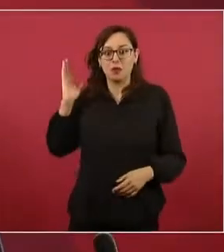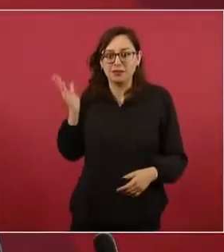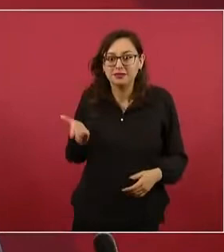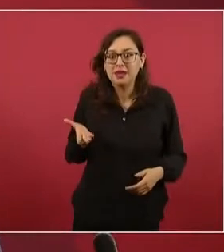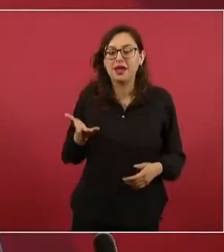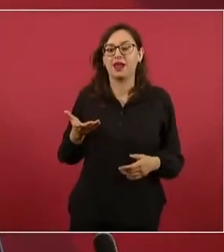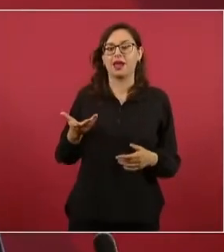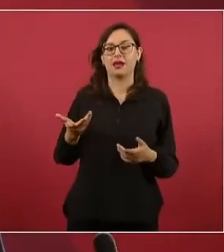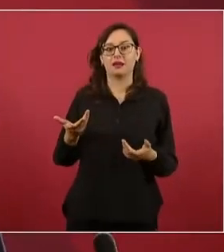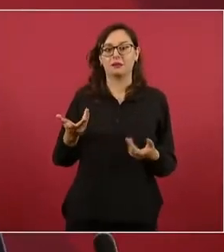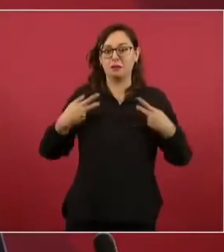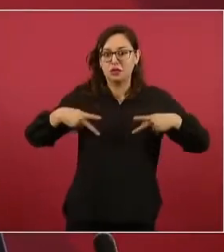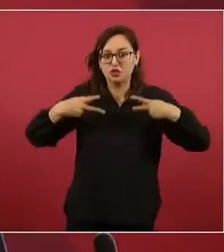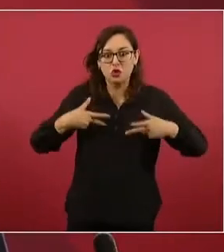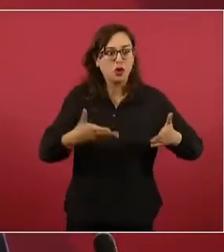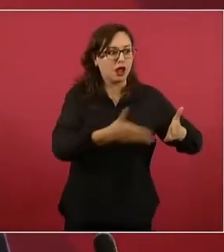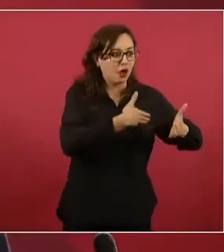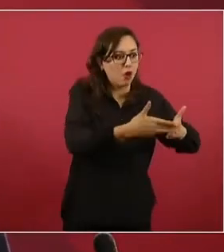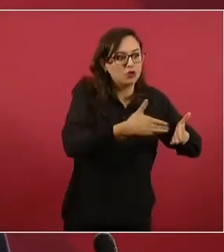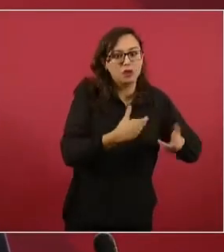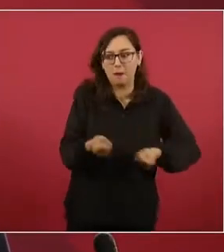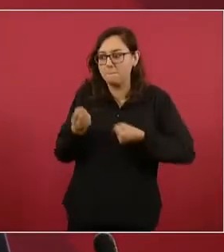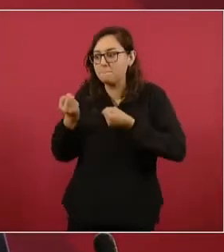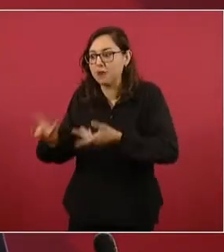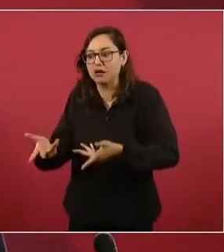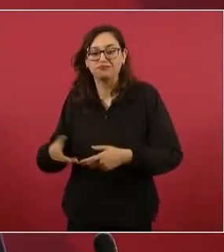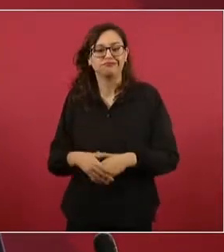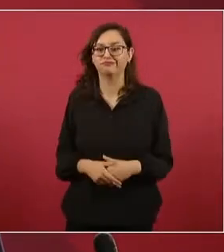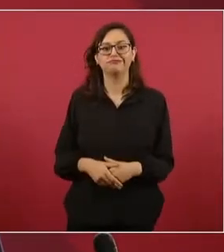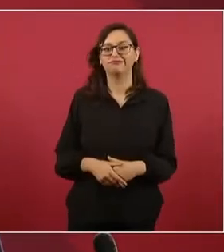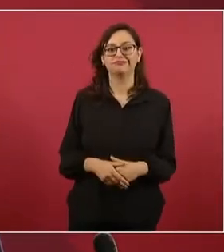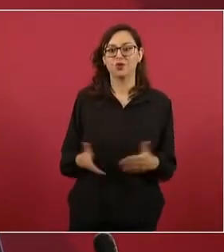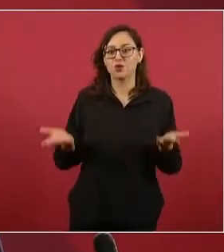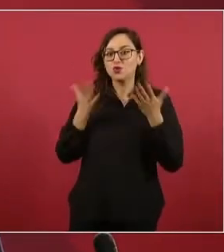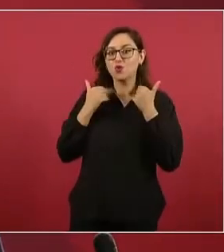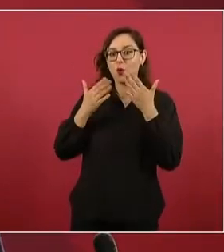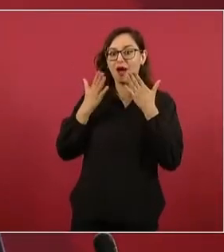personal de cocina ni para atender las mesas.